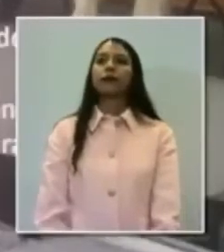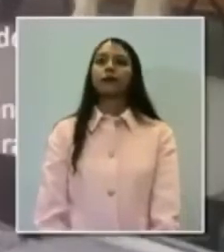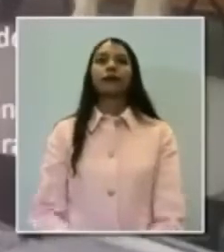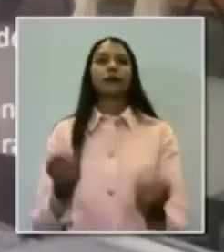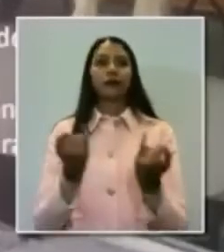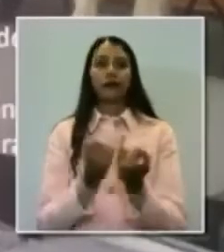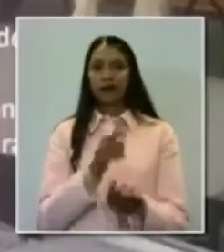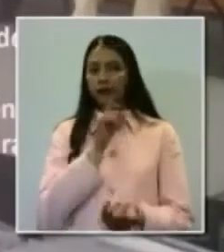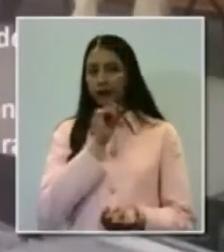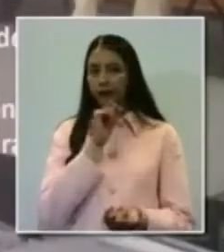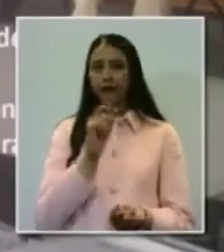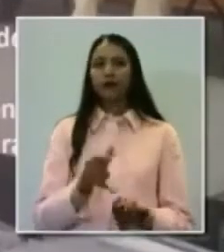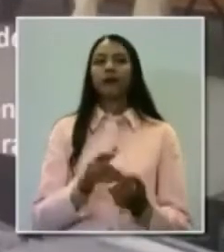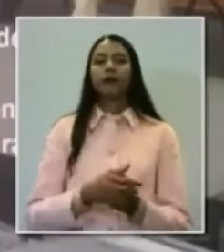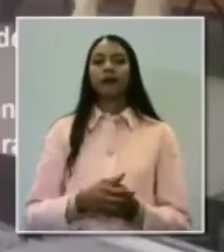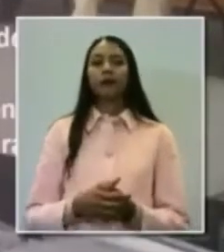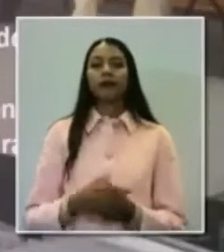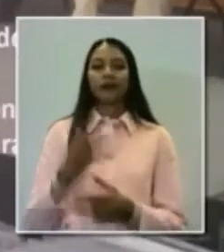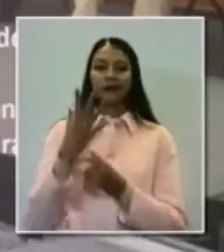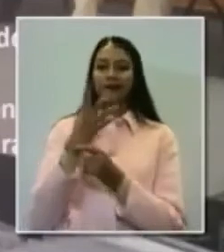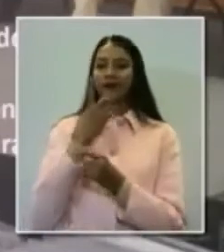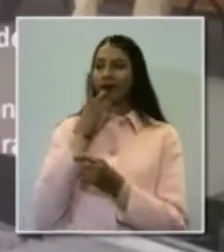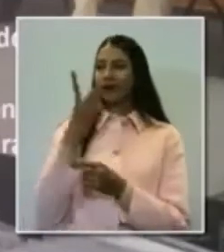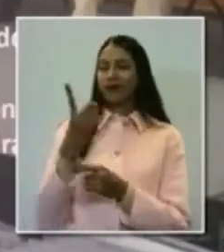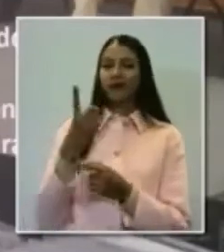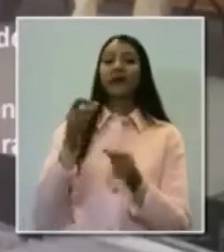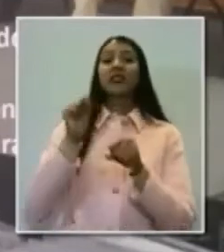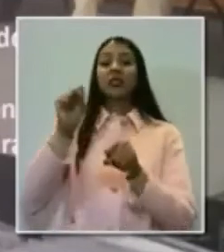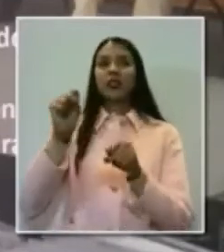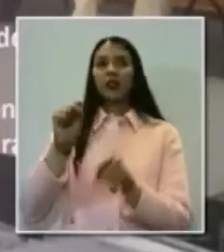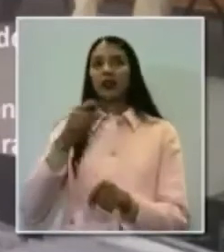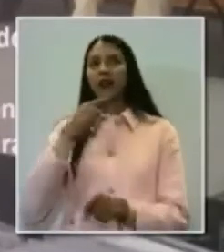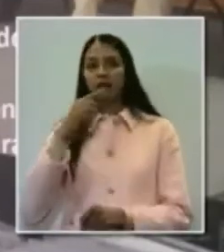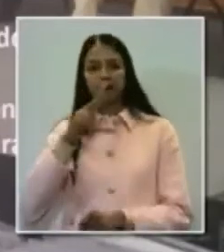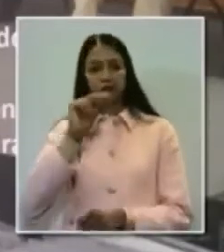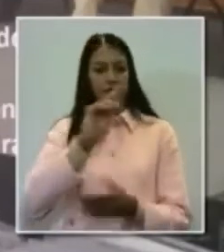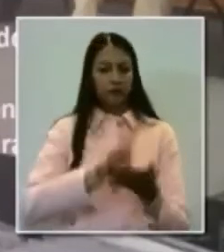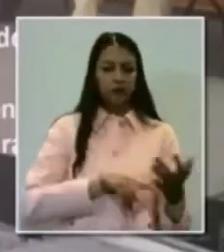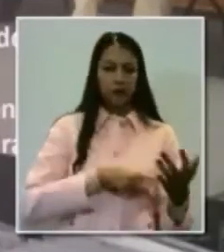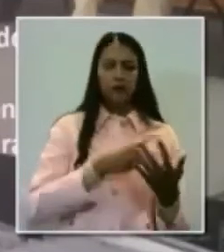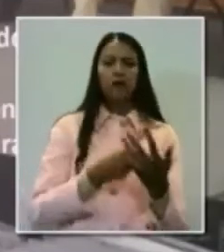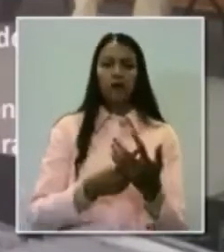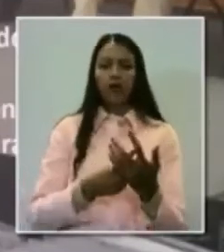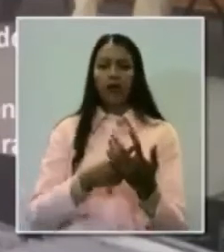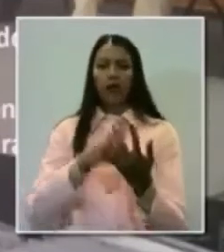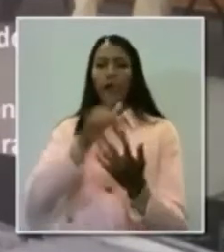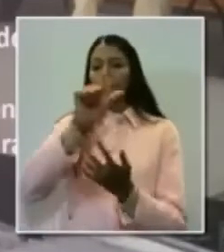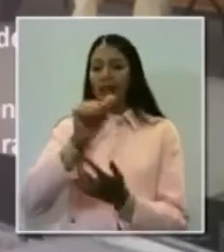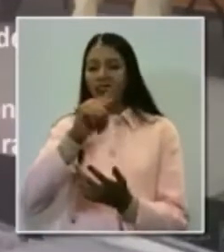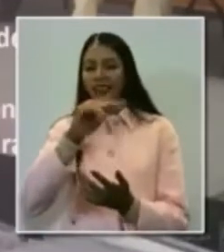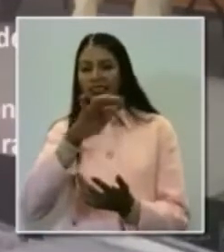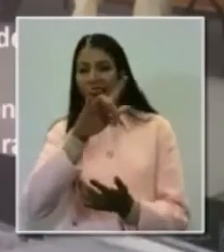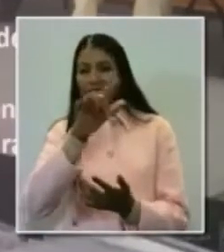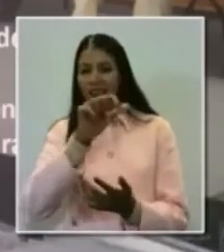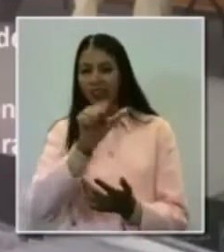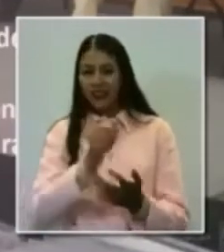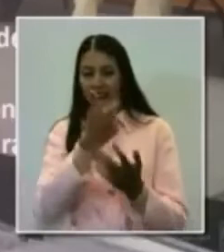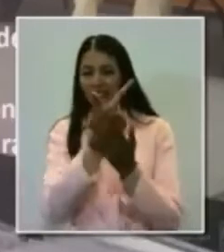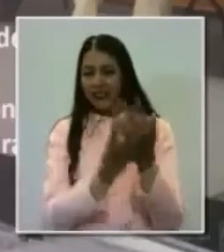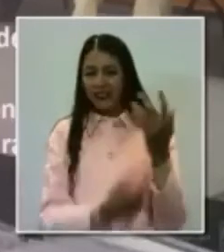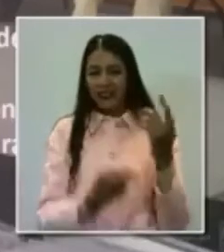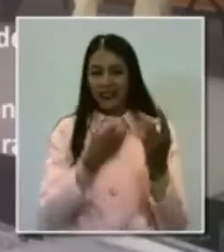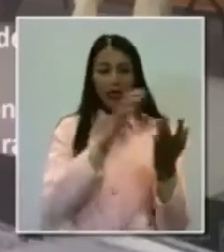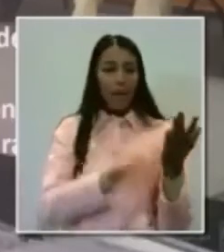De igual manera, lo que señalábamos, los sindicatos promueven la no entrega de las plantillas, que ya explicaba en un principio qué era la plantilla, es